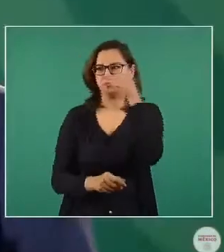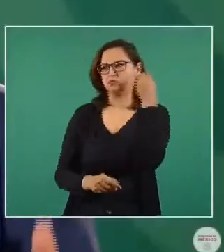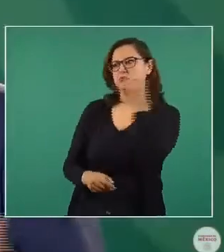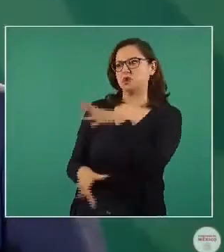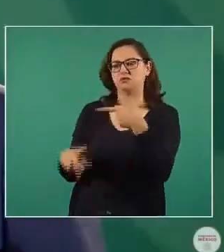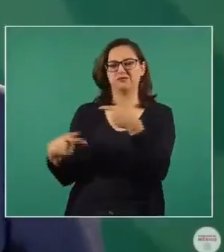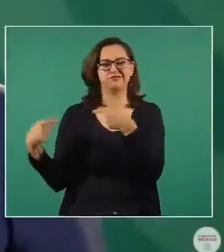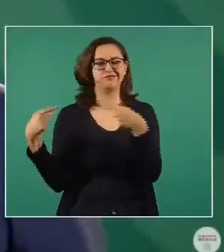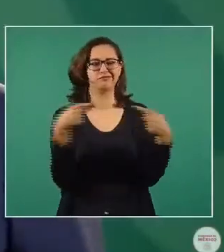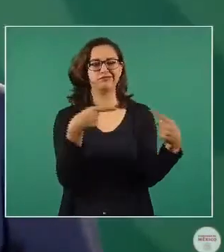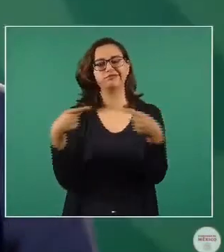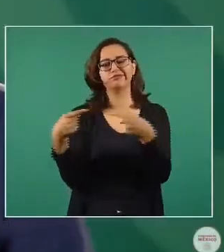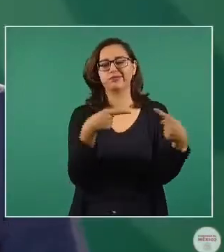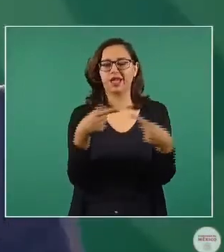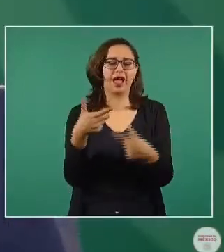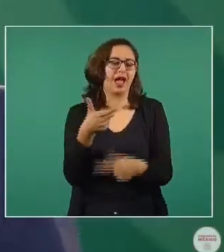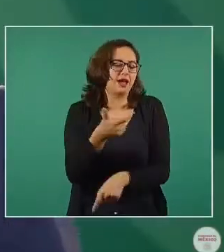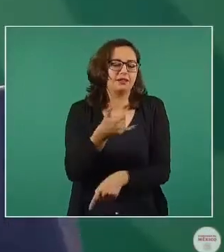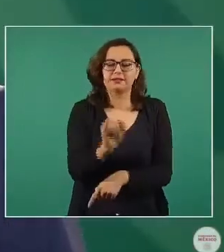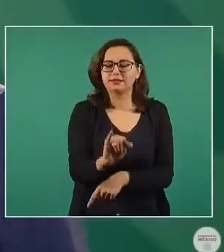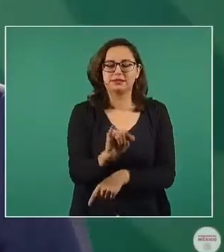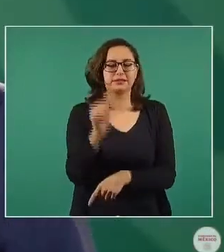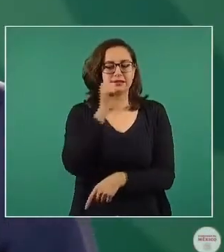Los que quieren quedarse